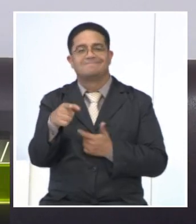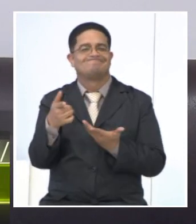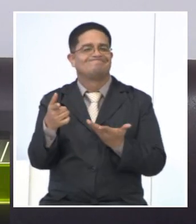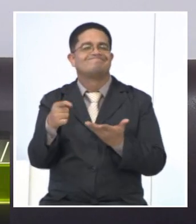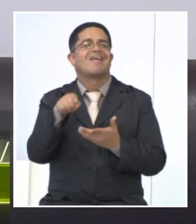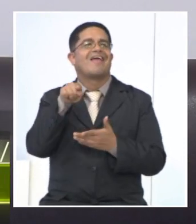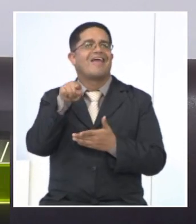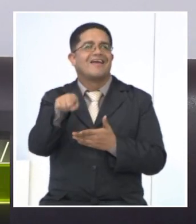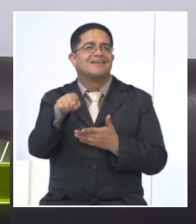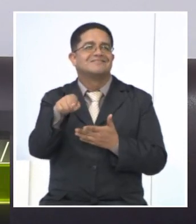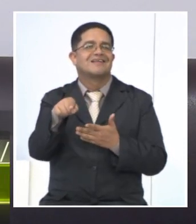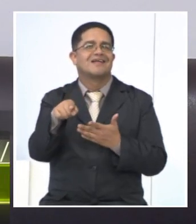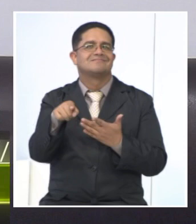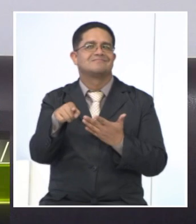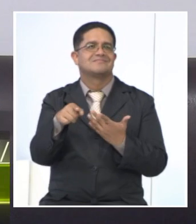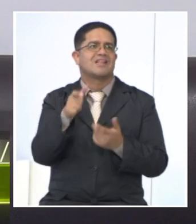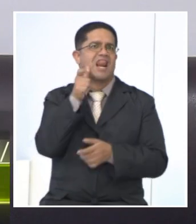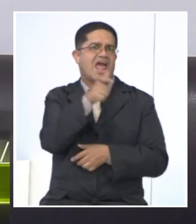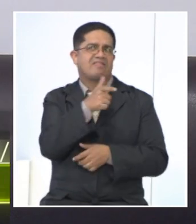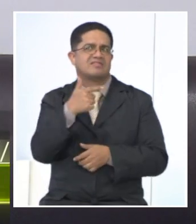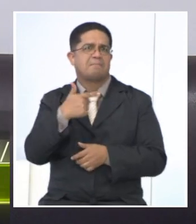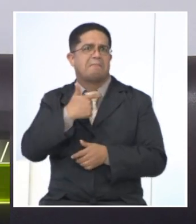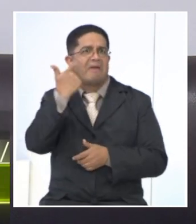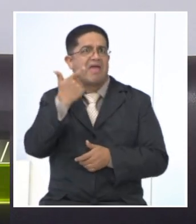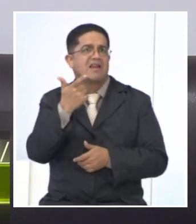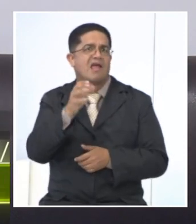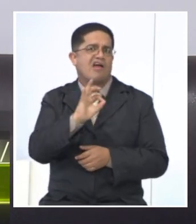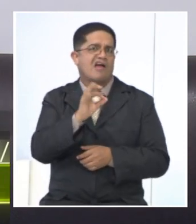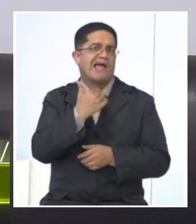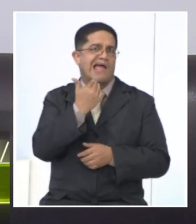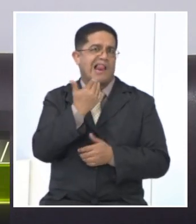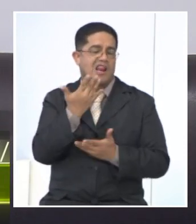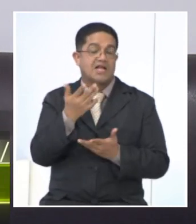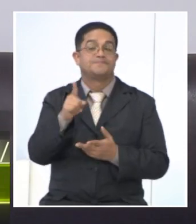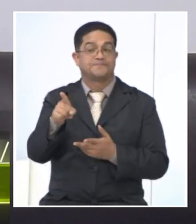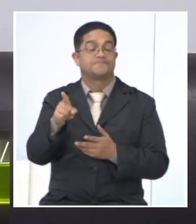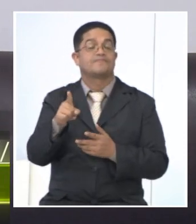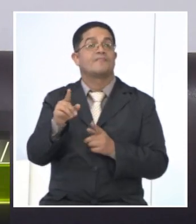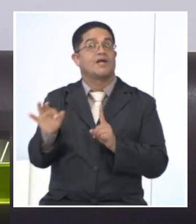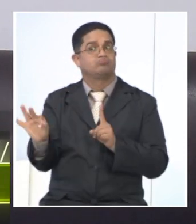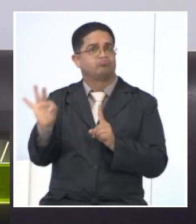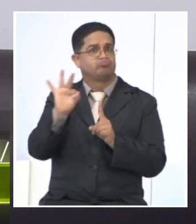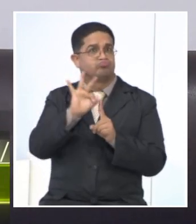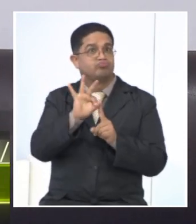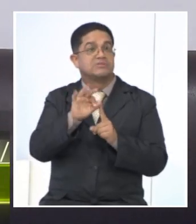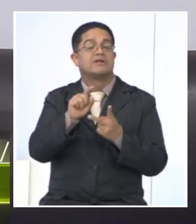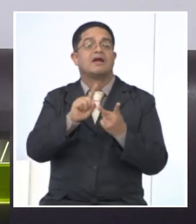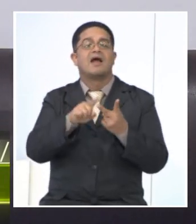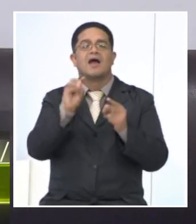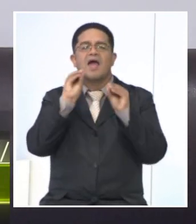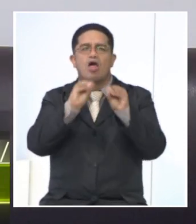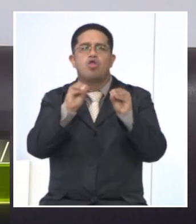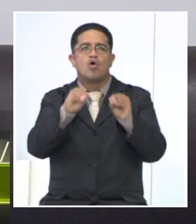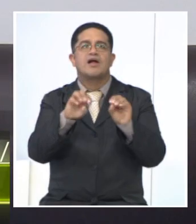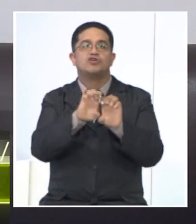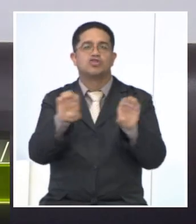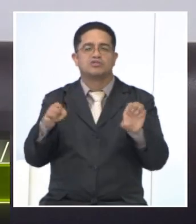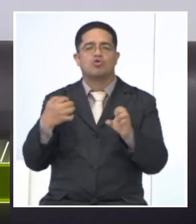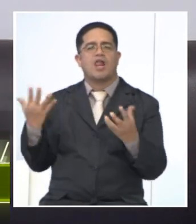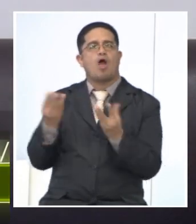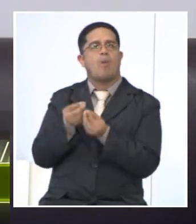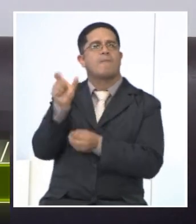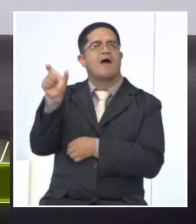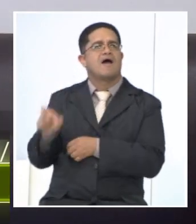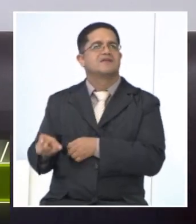producto de esos tabúes que tenemos en casa. Para hablar un poco acerca de las infecciones y de la educación sexual me acompaña en esta